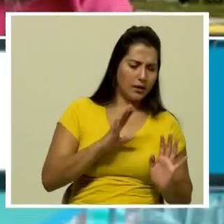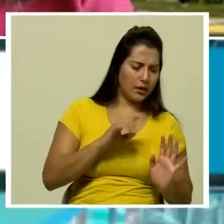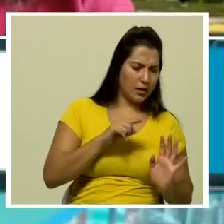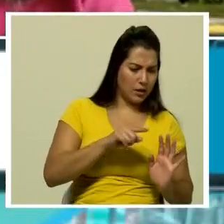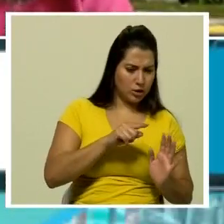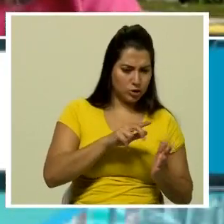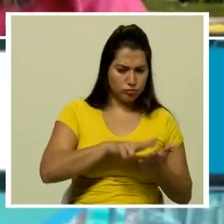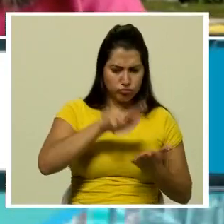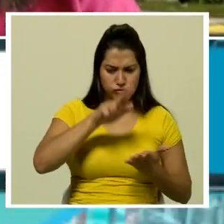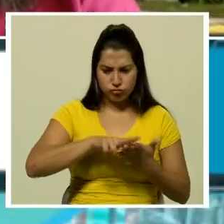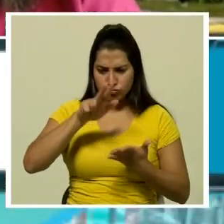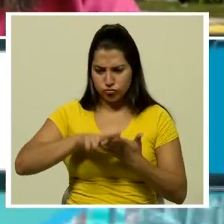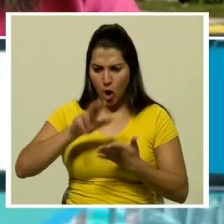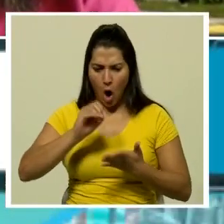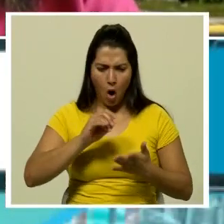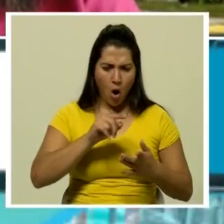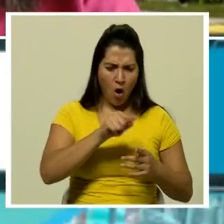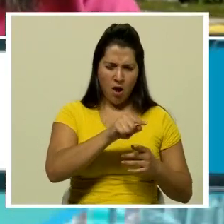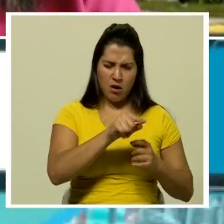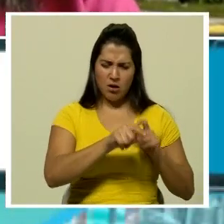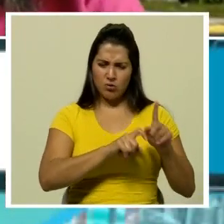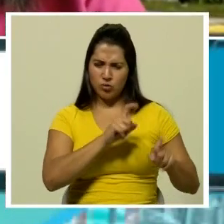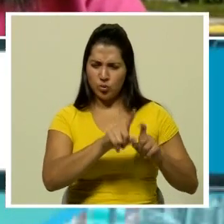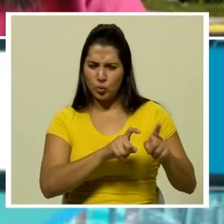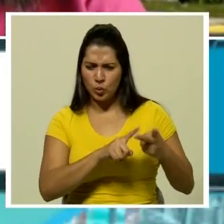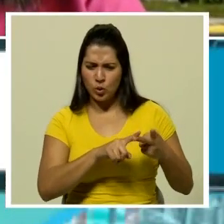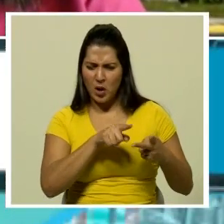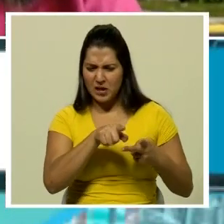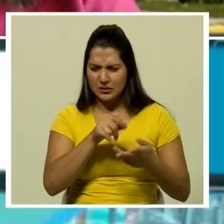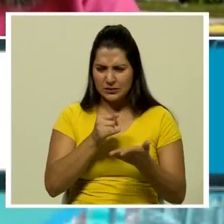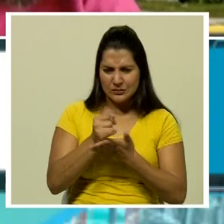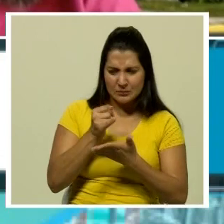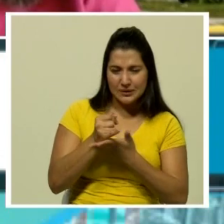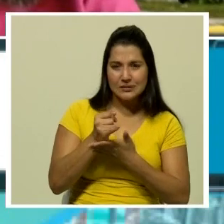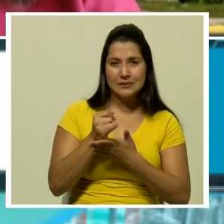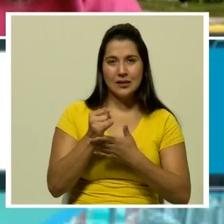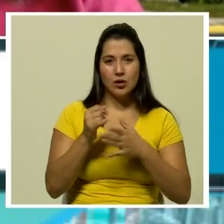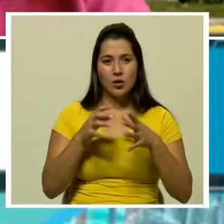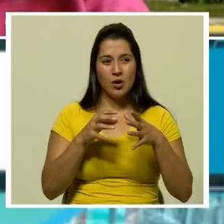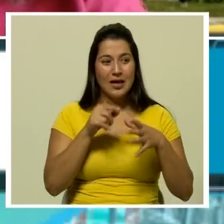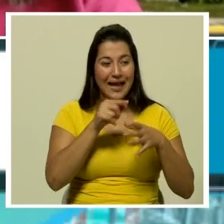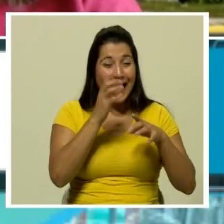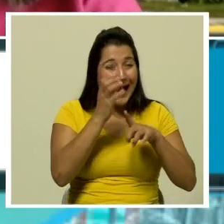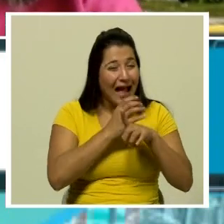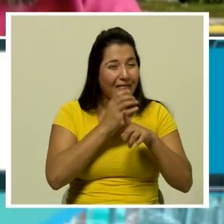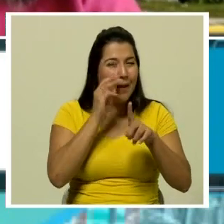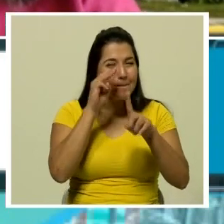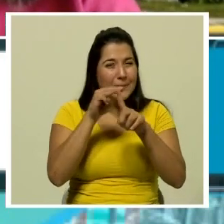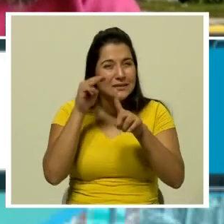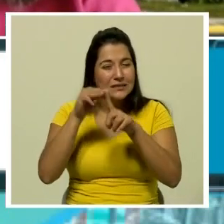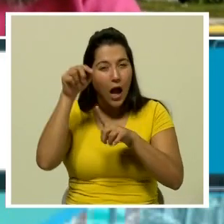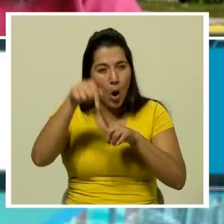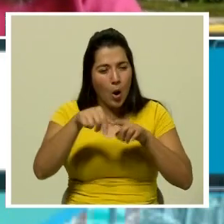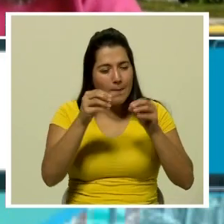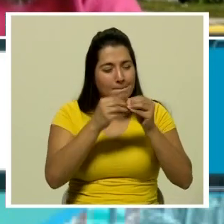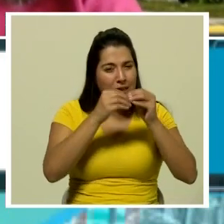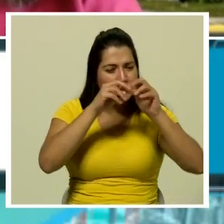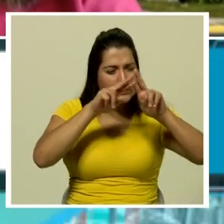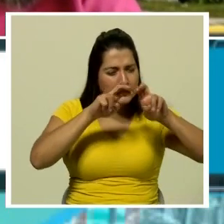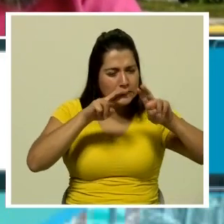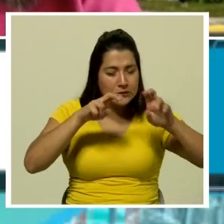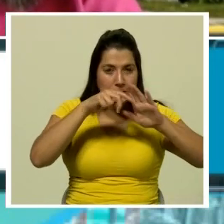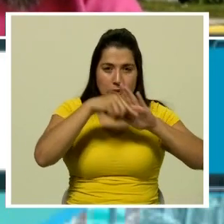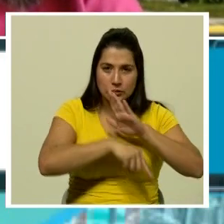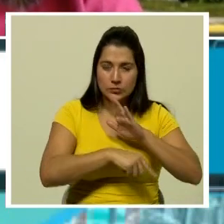todo el tejido que va a lograr aumentar en principio, la contención, no solo la